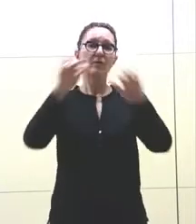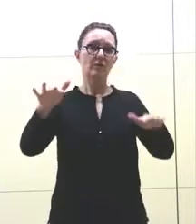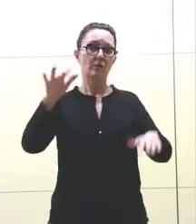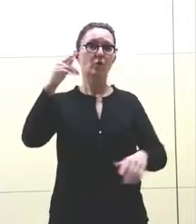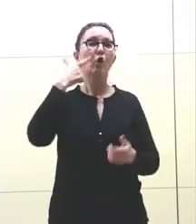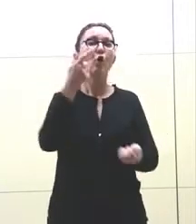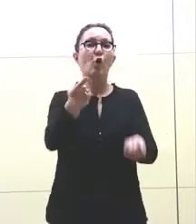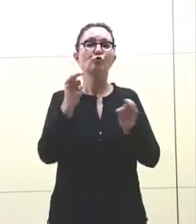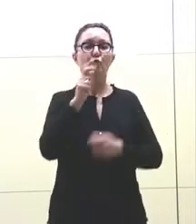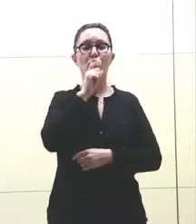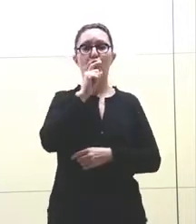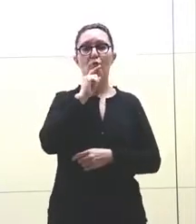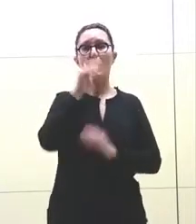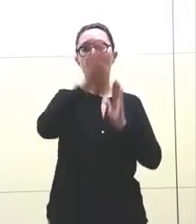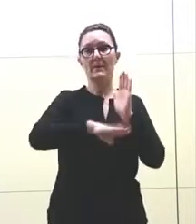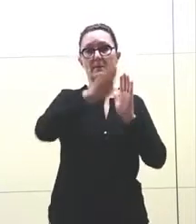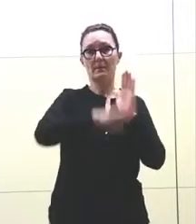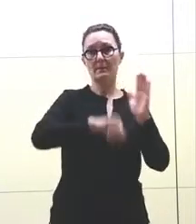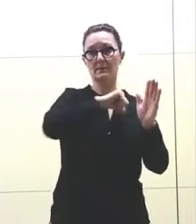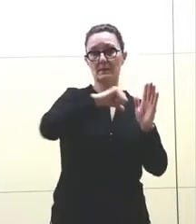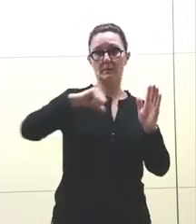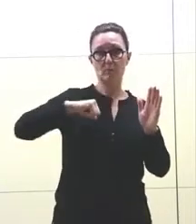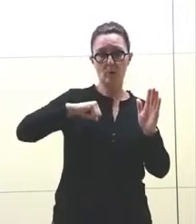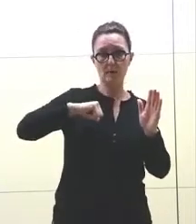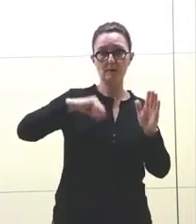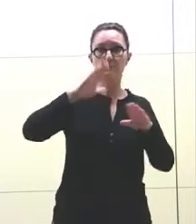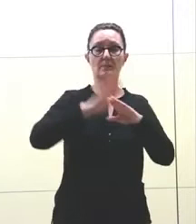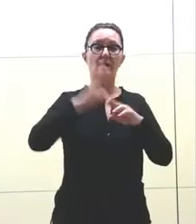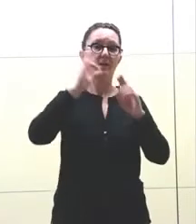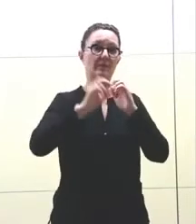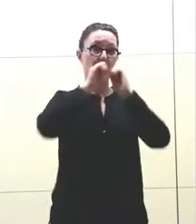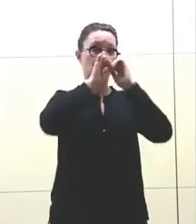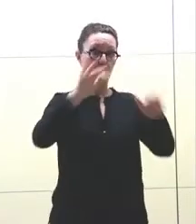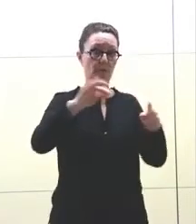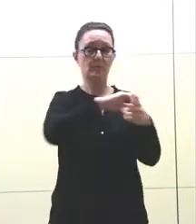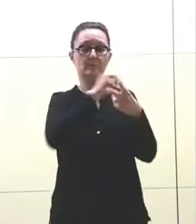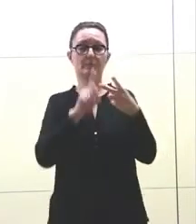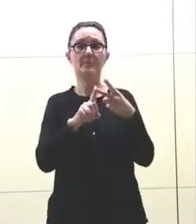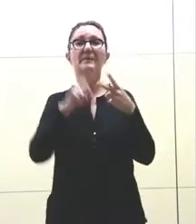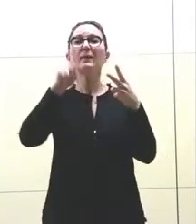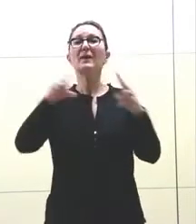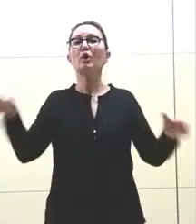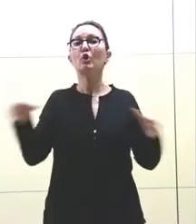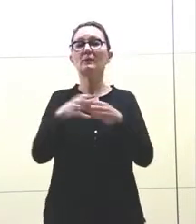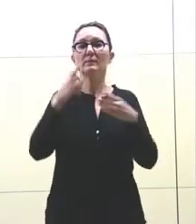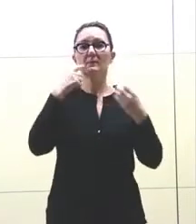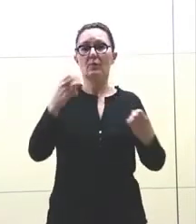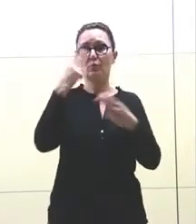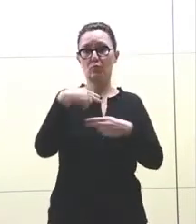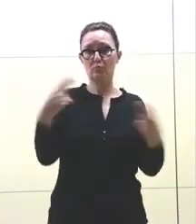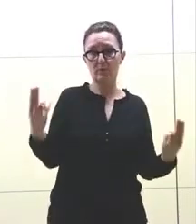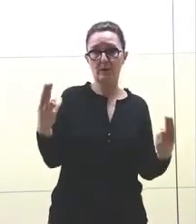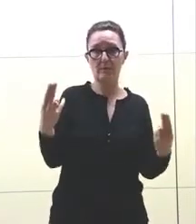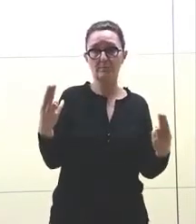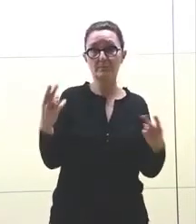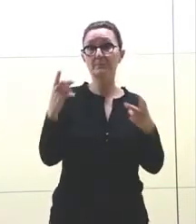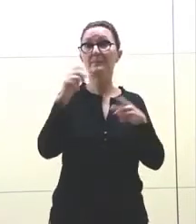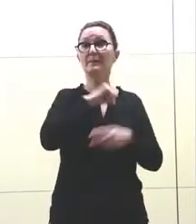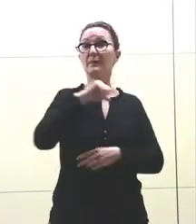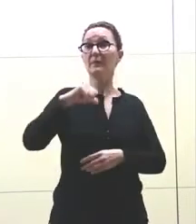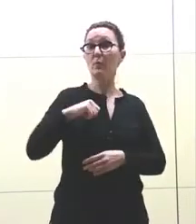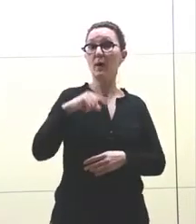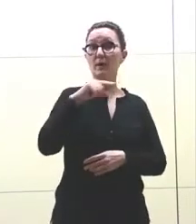tipos de medidas: medidas individuales para mitigar la propagación y medidas colectivas de salud pública. Las medidas